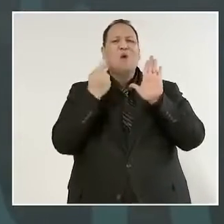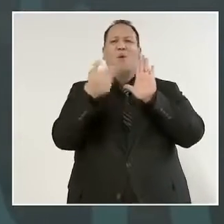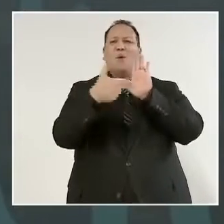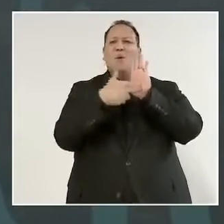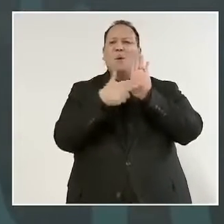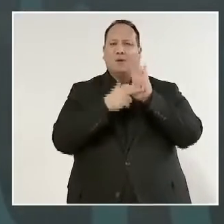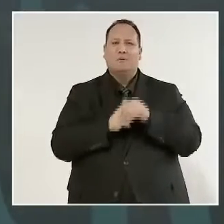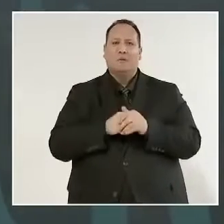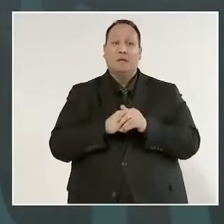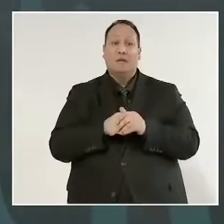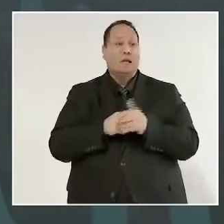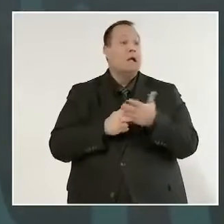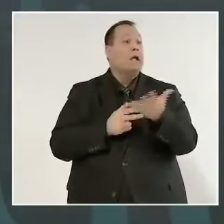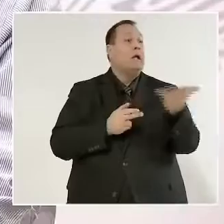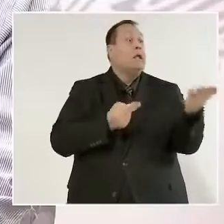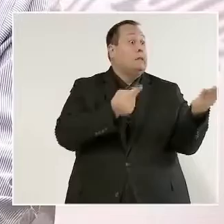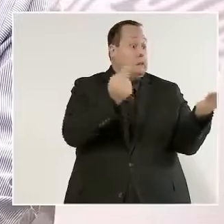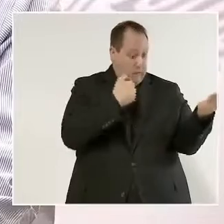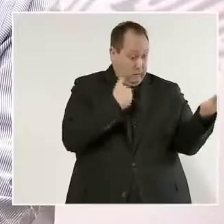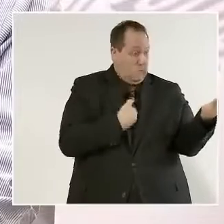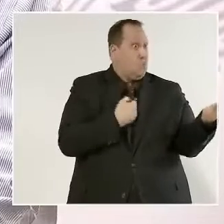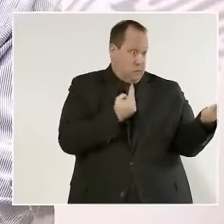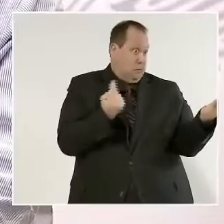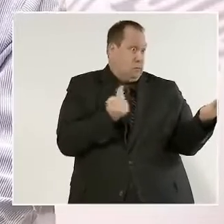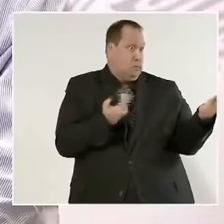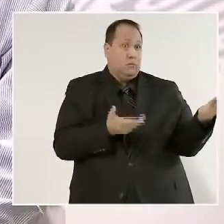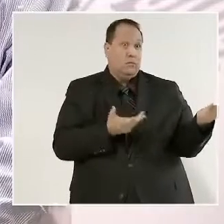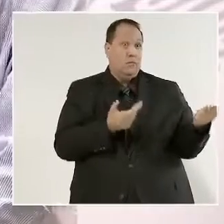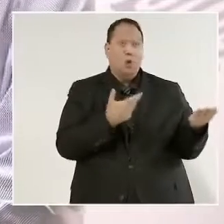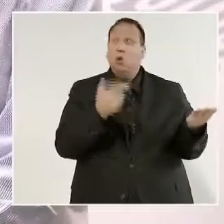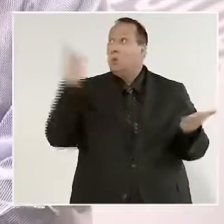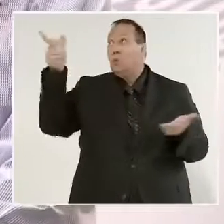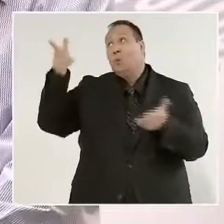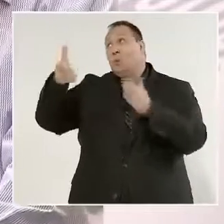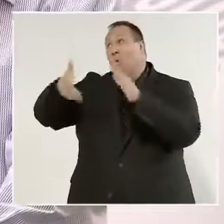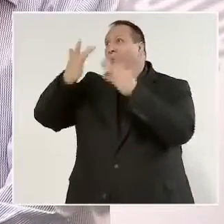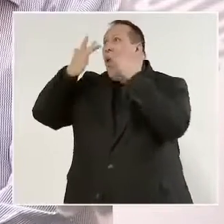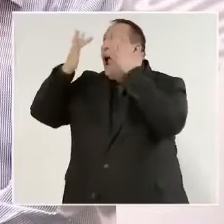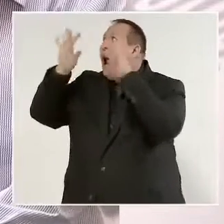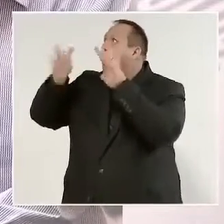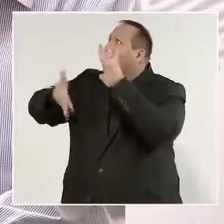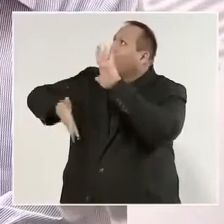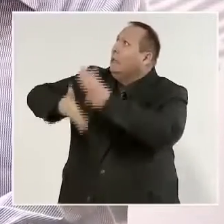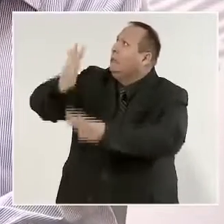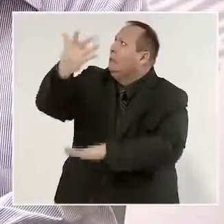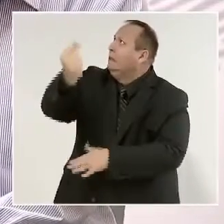como el necesariato. Si usted se va,